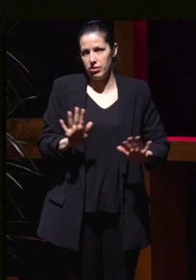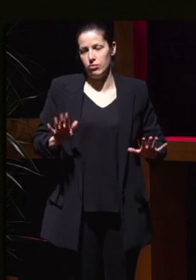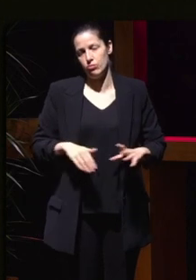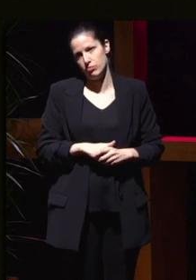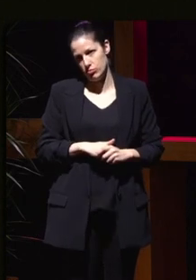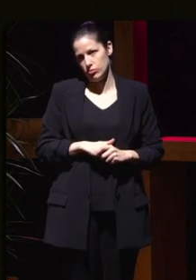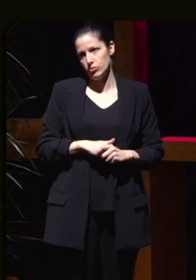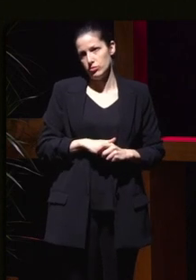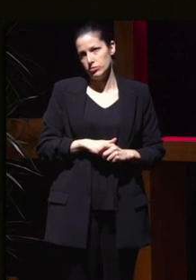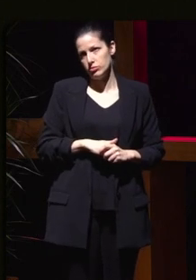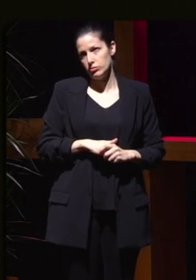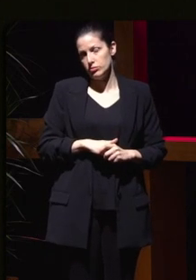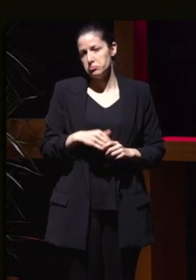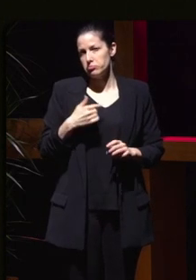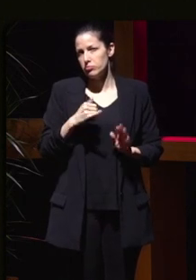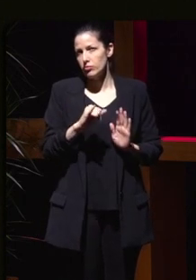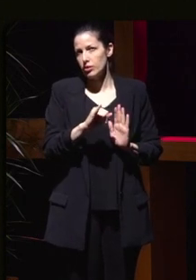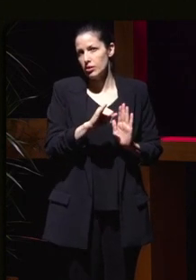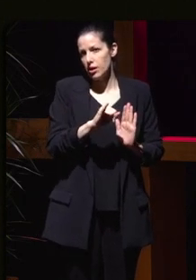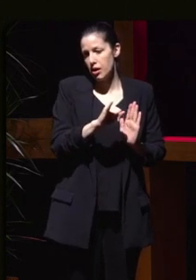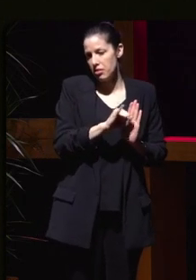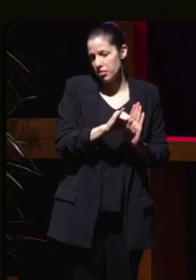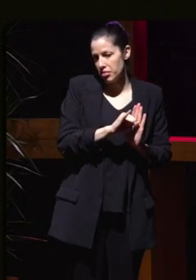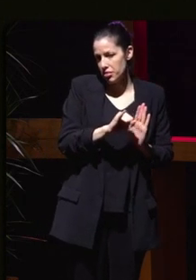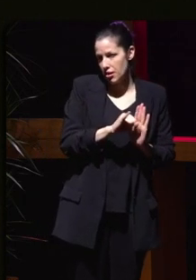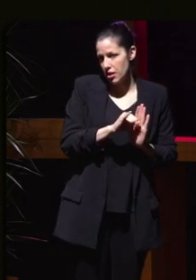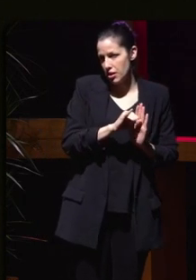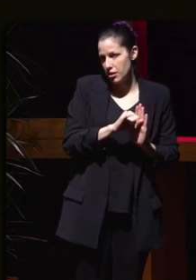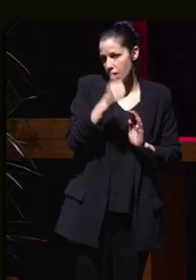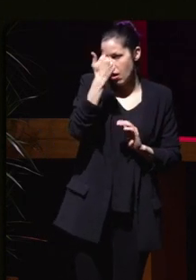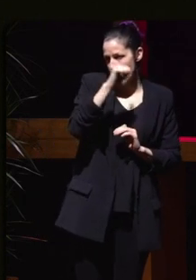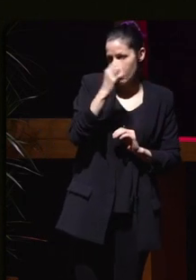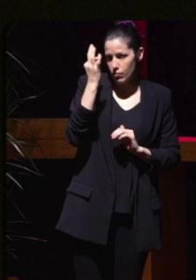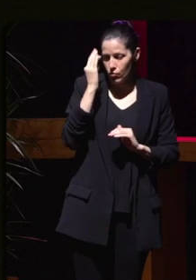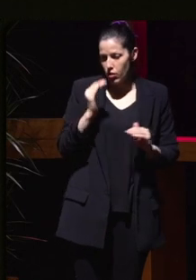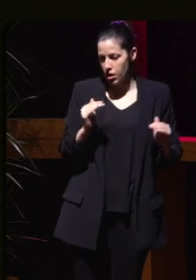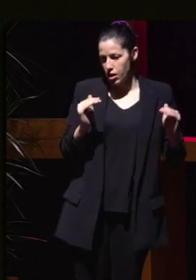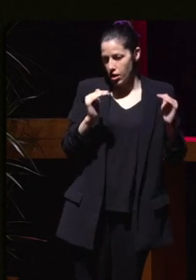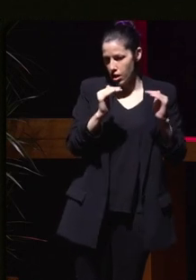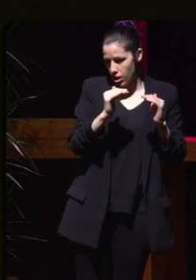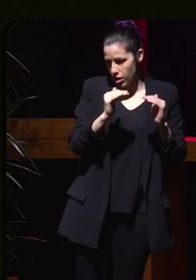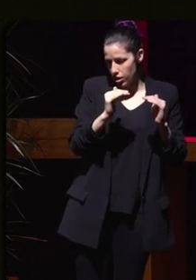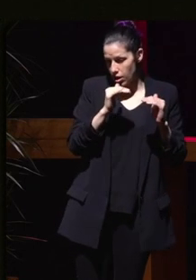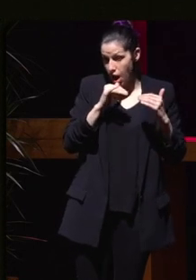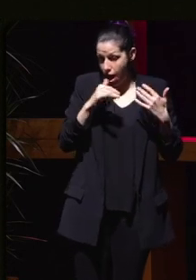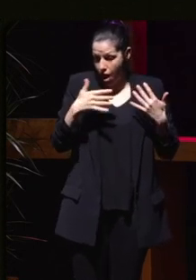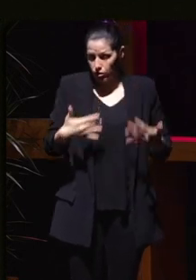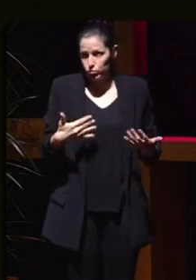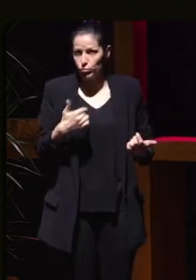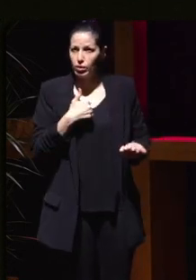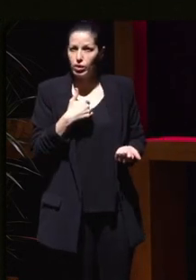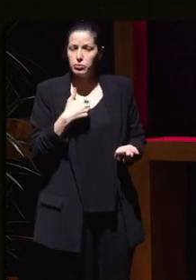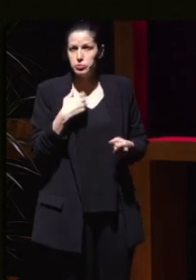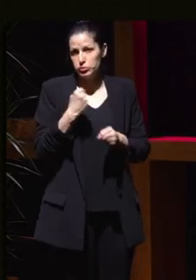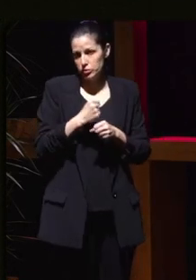pienso que o más cerca que esto hizo agorasmo no me he puesto de trabajo actual y ahora mismo